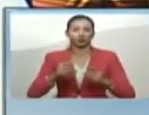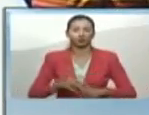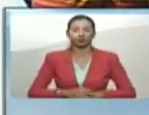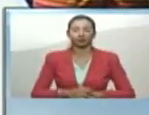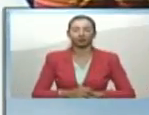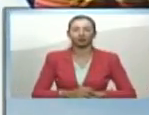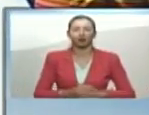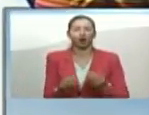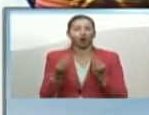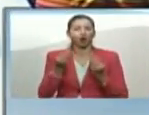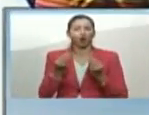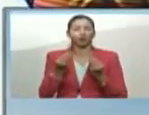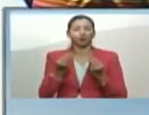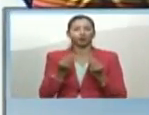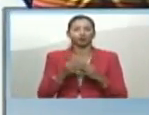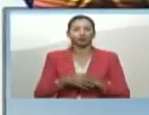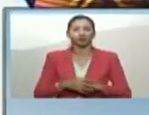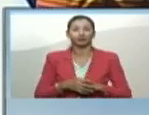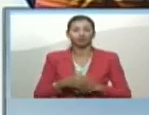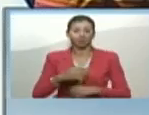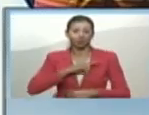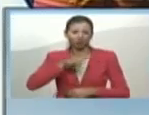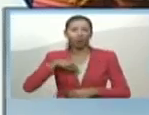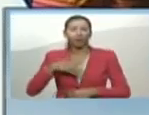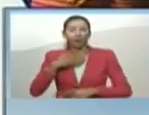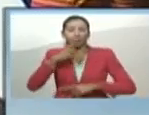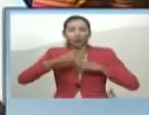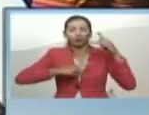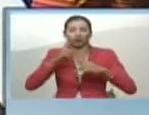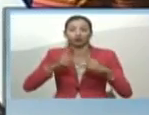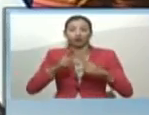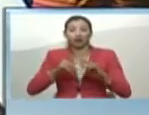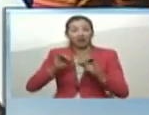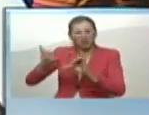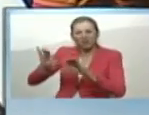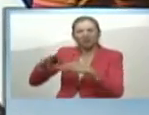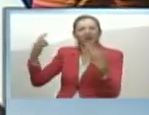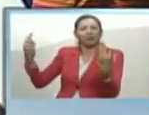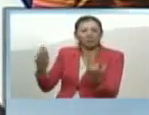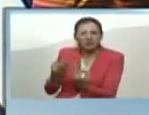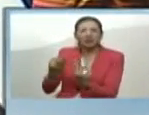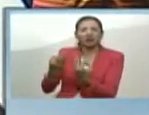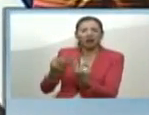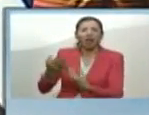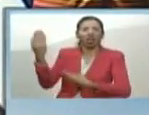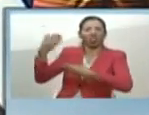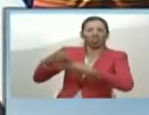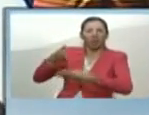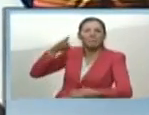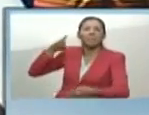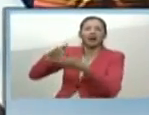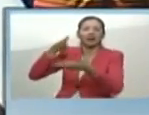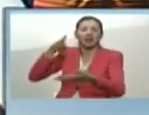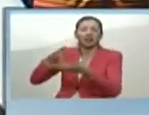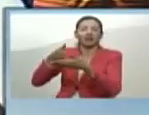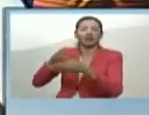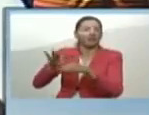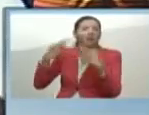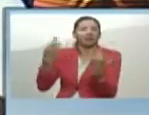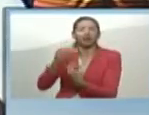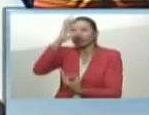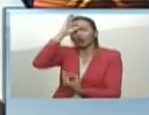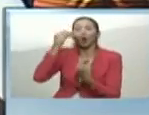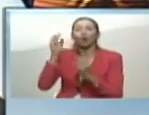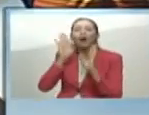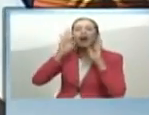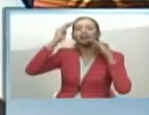cómo nos hacemos productivos si desde la misma familia ya tenemos Las barreras actitudinales porque nuestra familia no sabe cómo atendernos